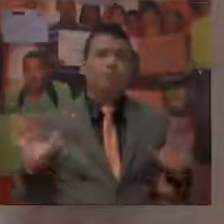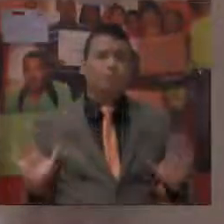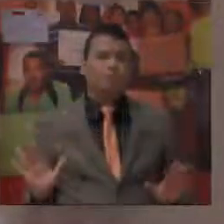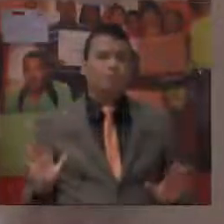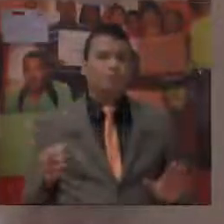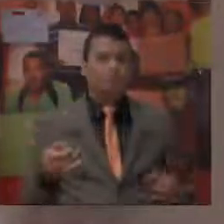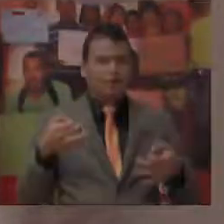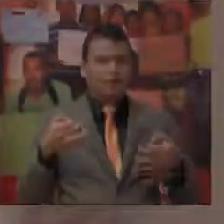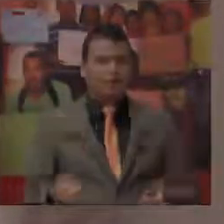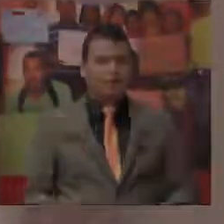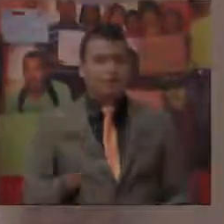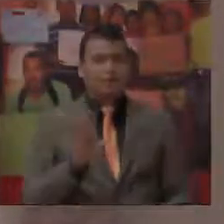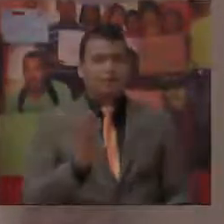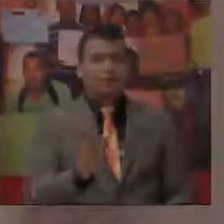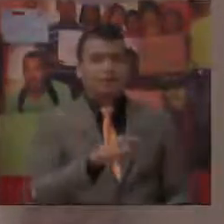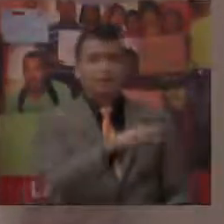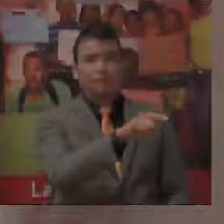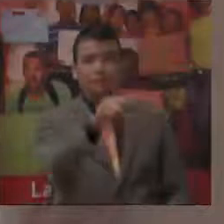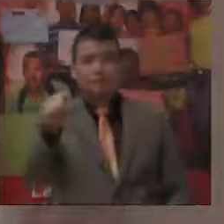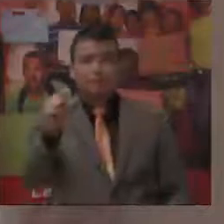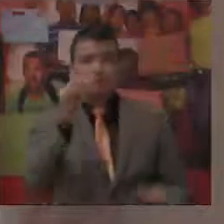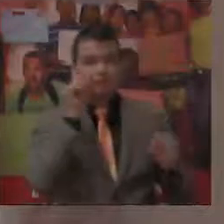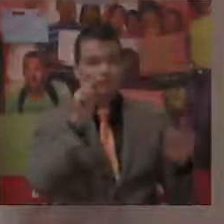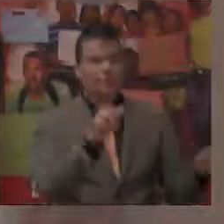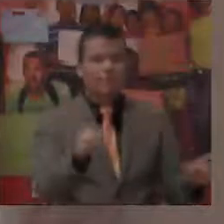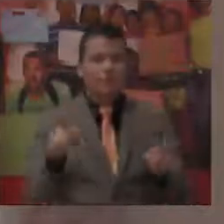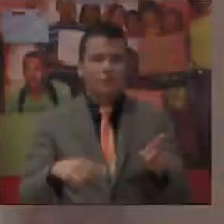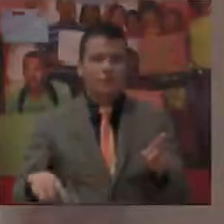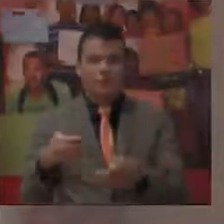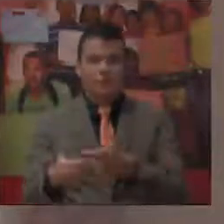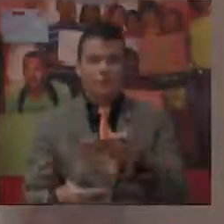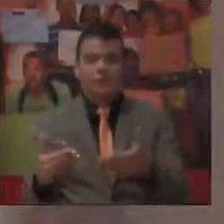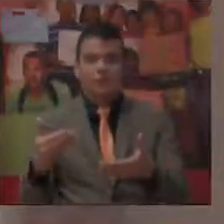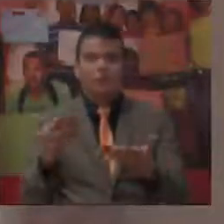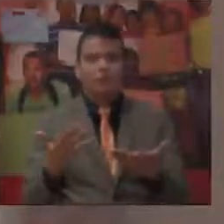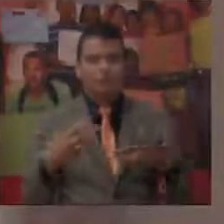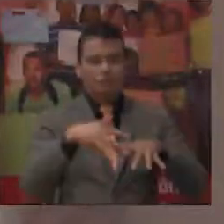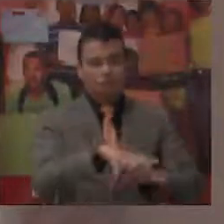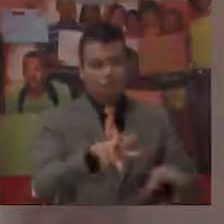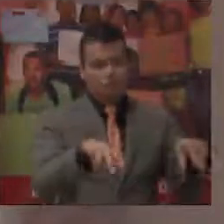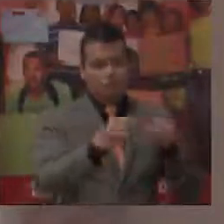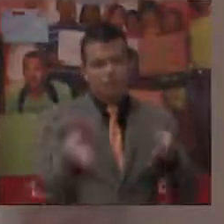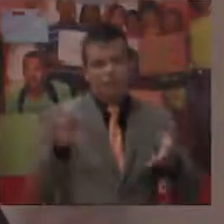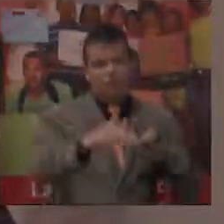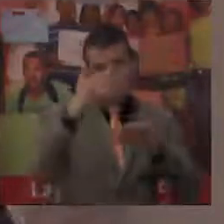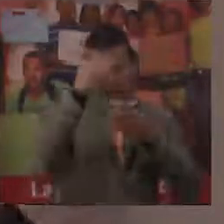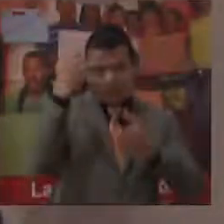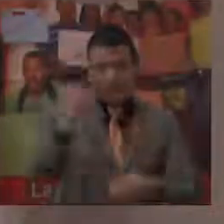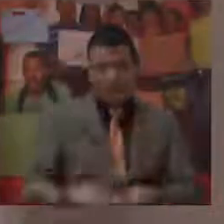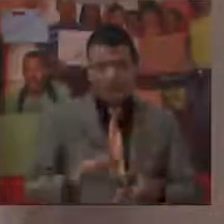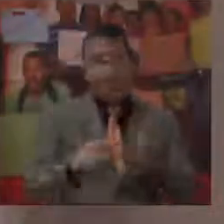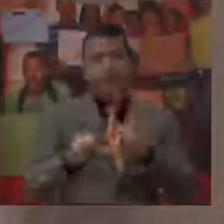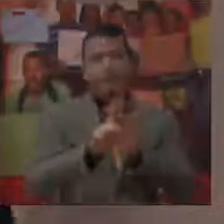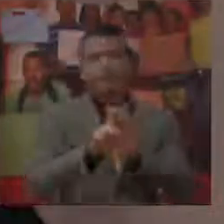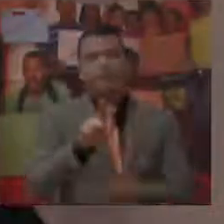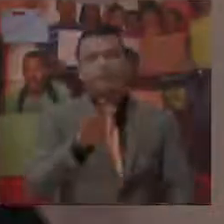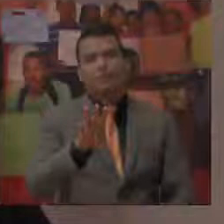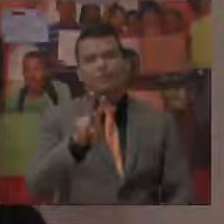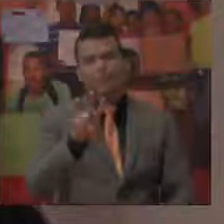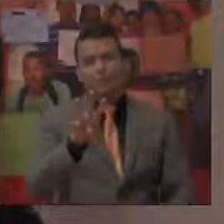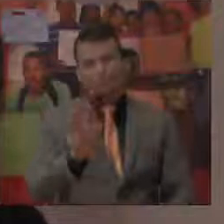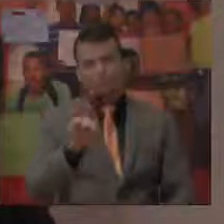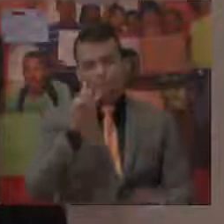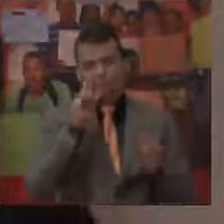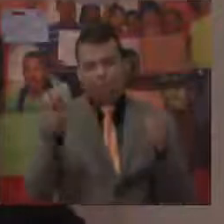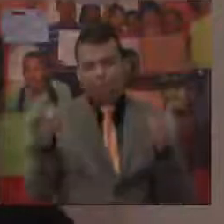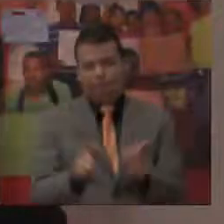las cuales la afrontan hoy en día las personas en proceso de reintegración. La ley 1424, vamos a hacer una introducción